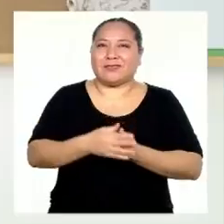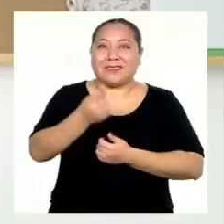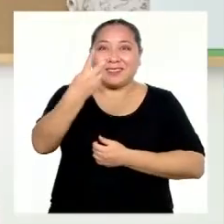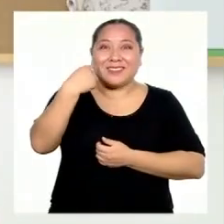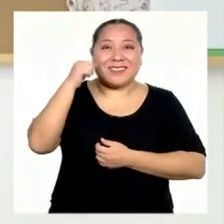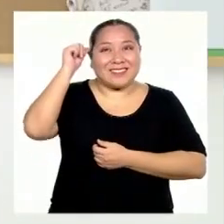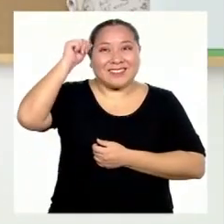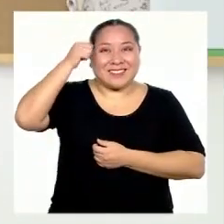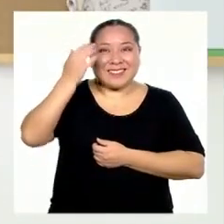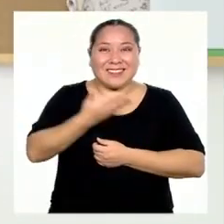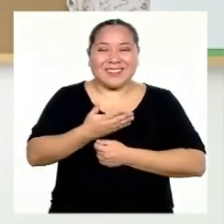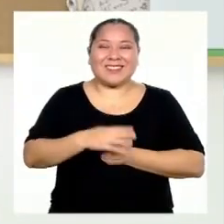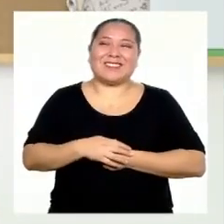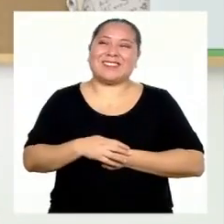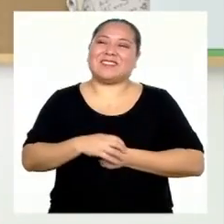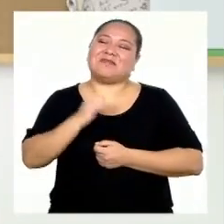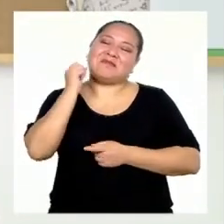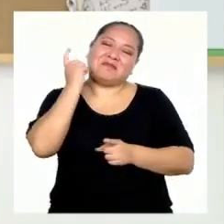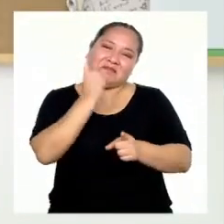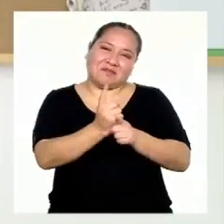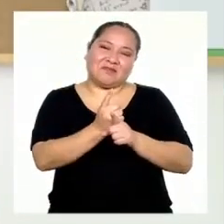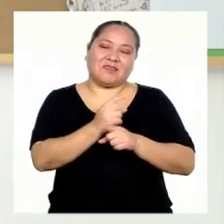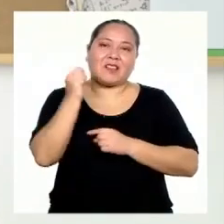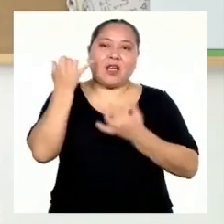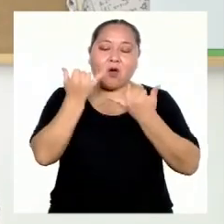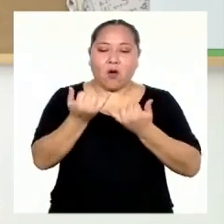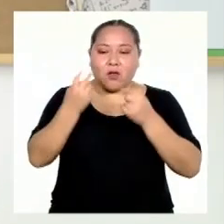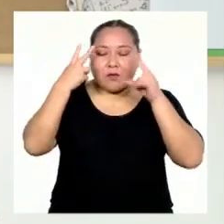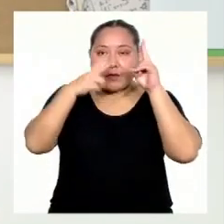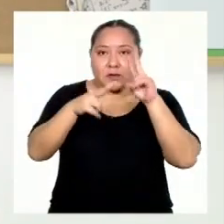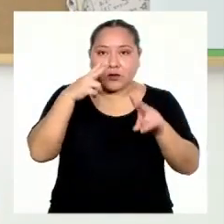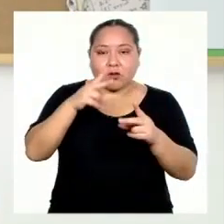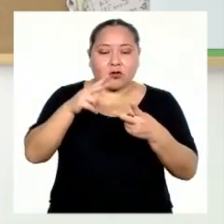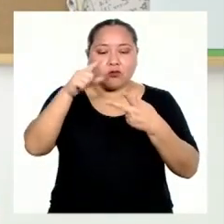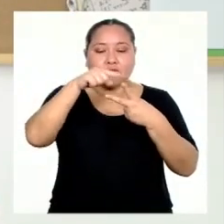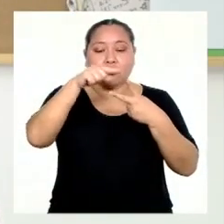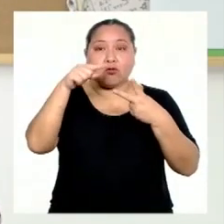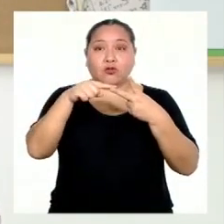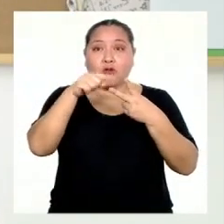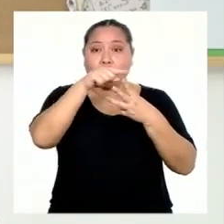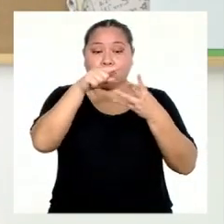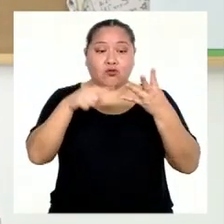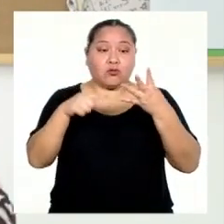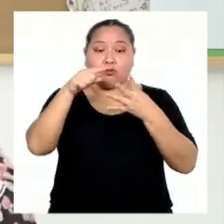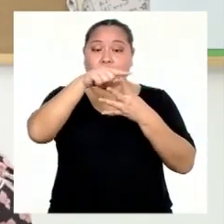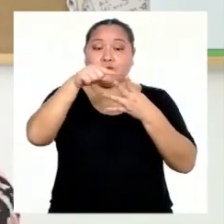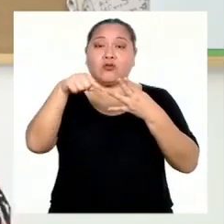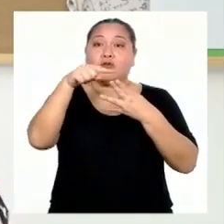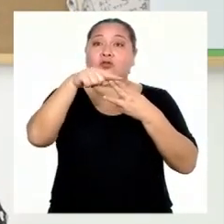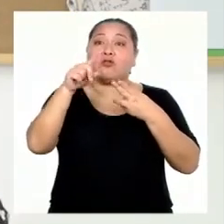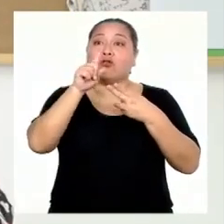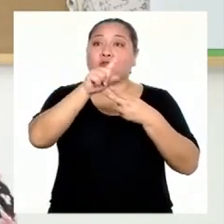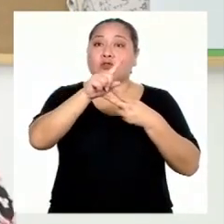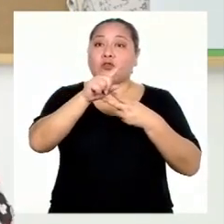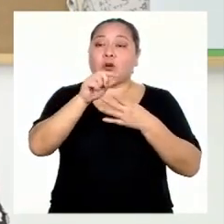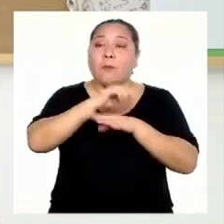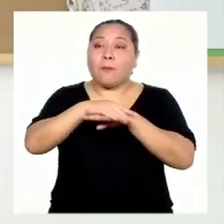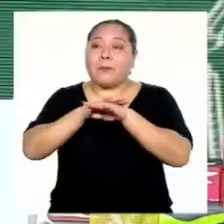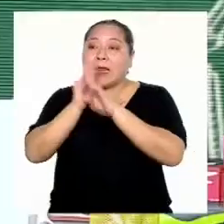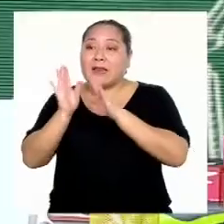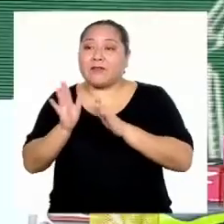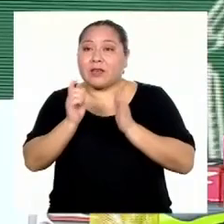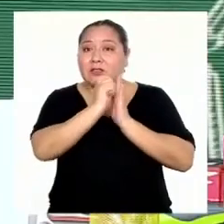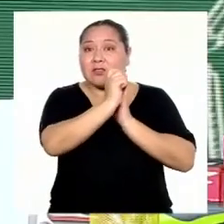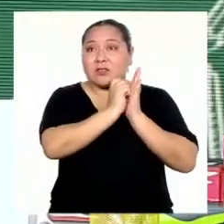todo? Así es, Yanira. Hoy nos vamos a enfocar en los 2 primeros pasos: planificación y